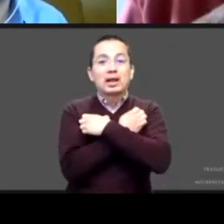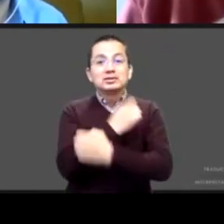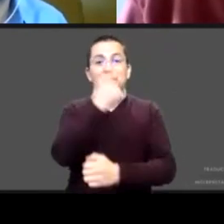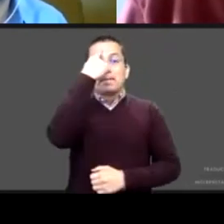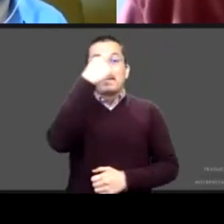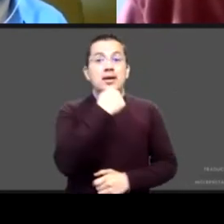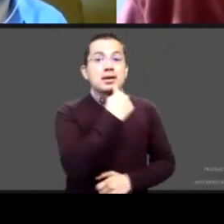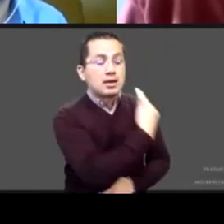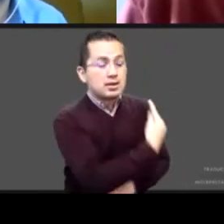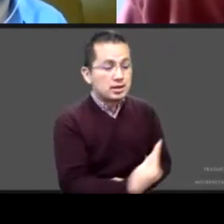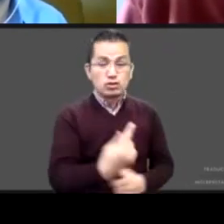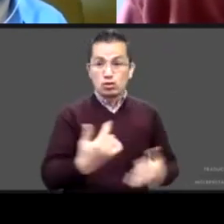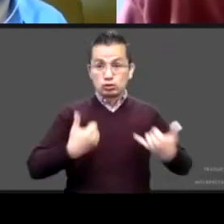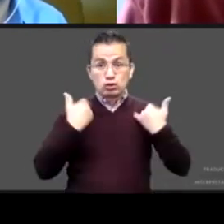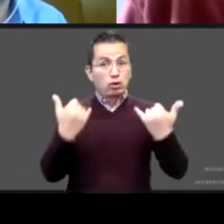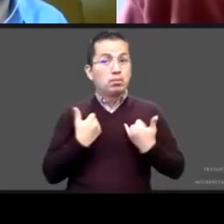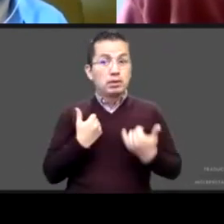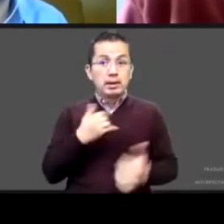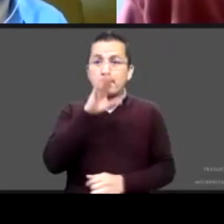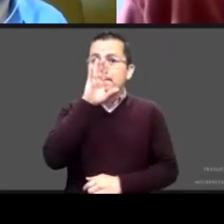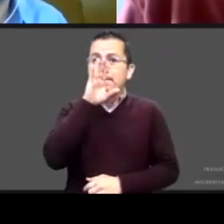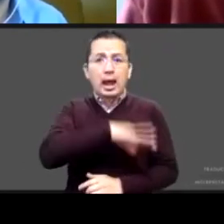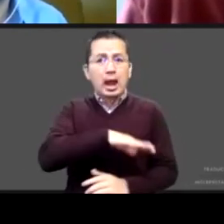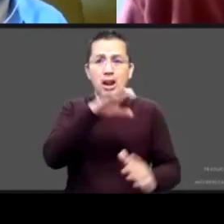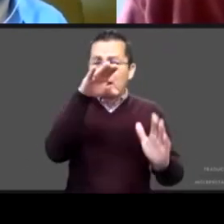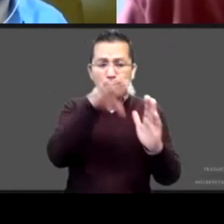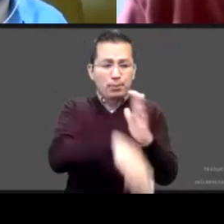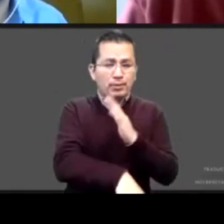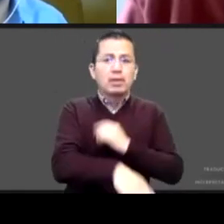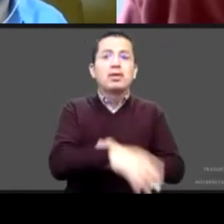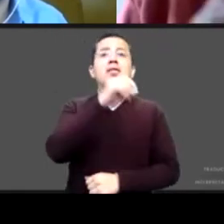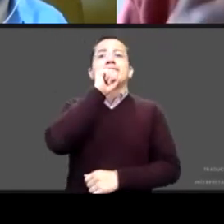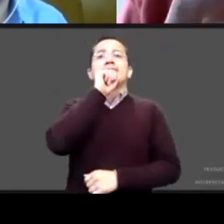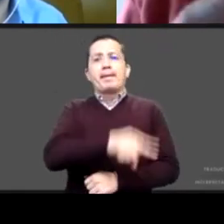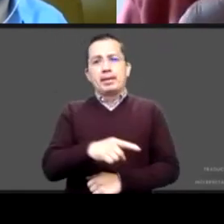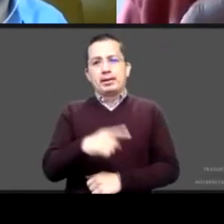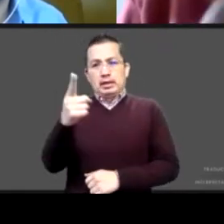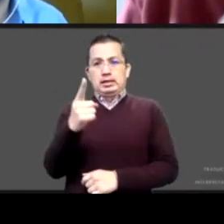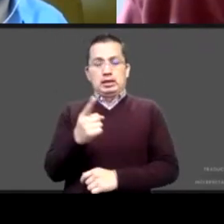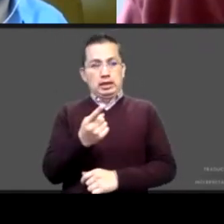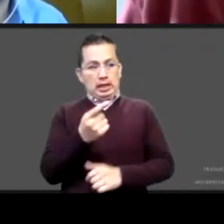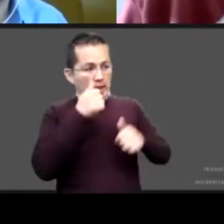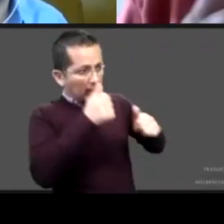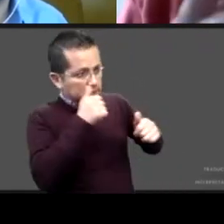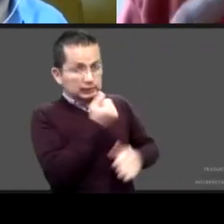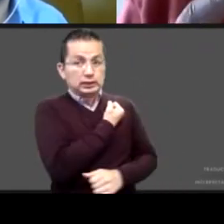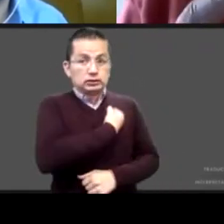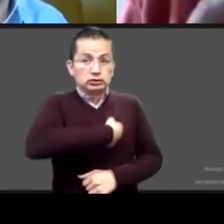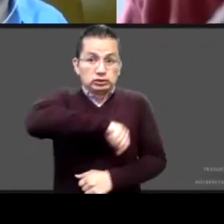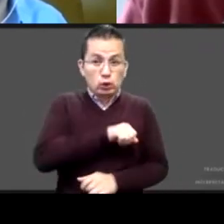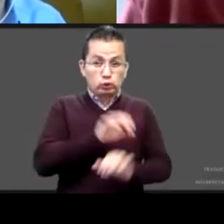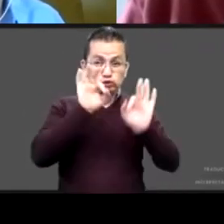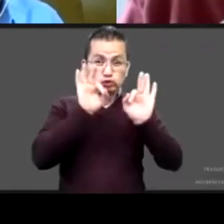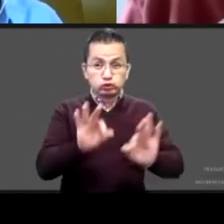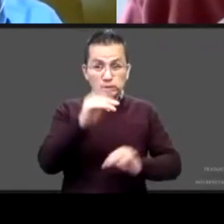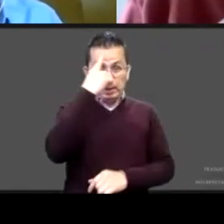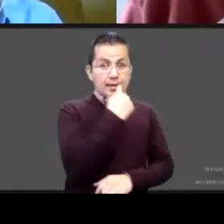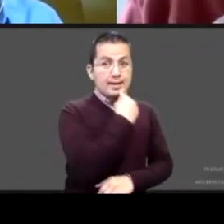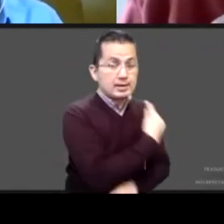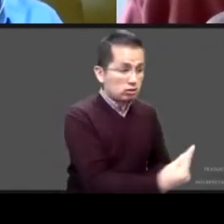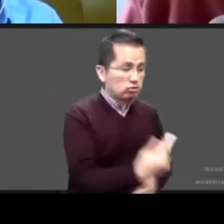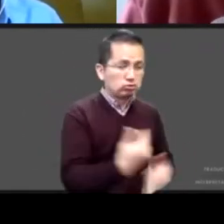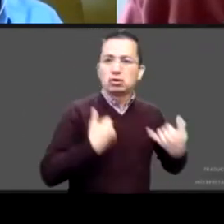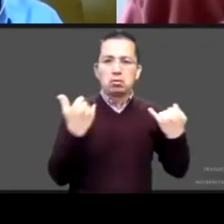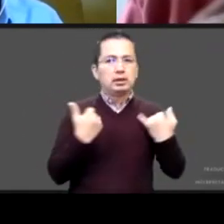El deterioro que ha tenido en la salud de nuestros niños, niñas y adolescentes, el efecto de la prolongada cuarentena,